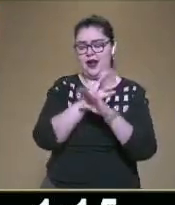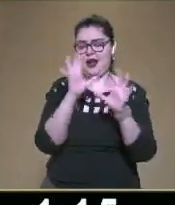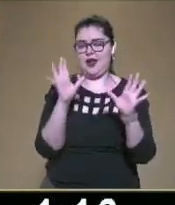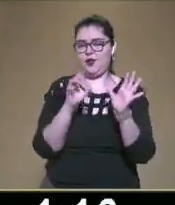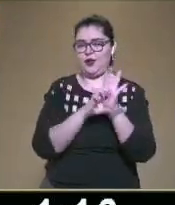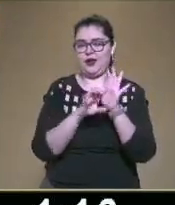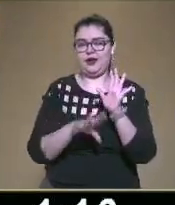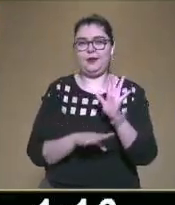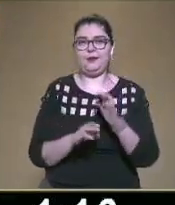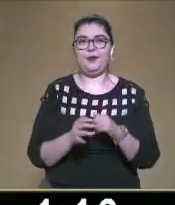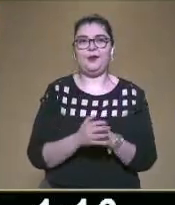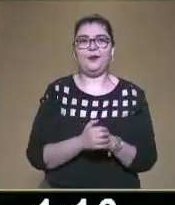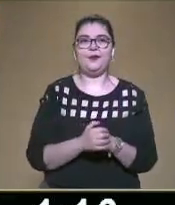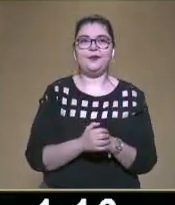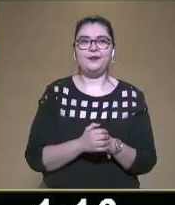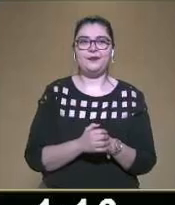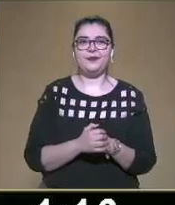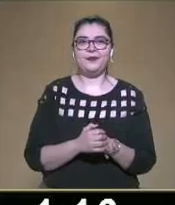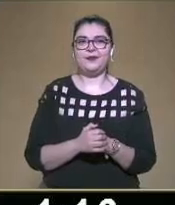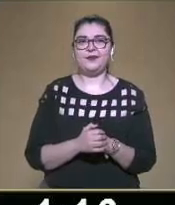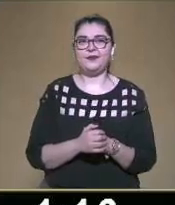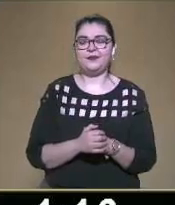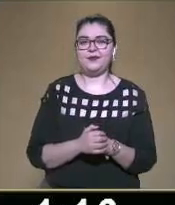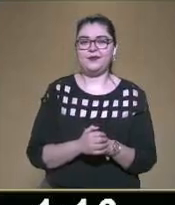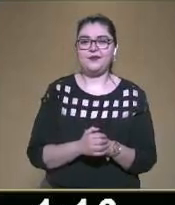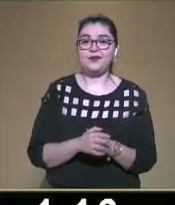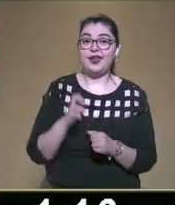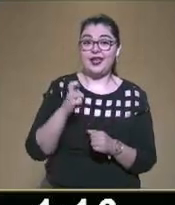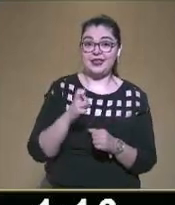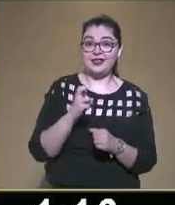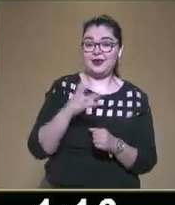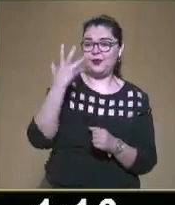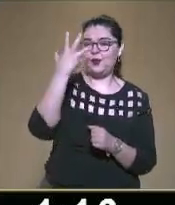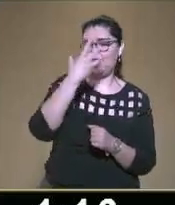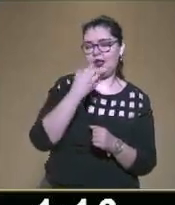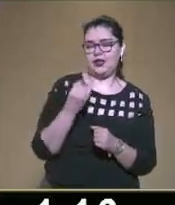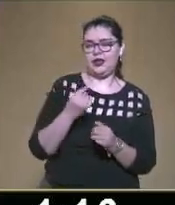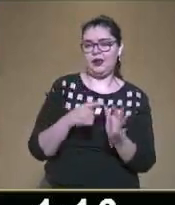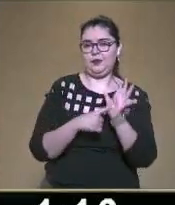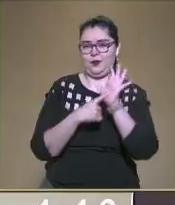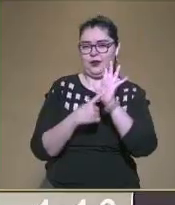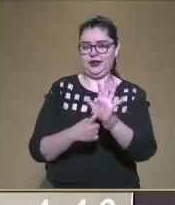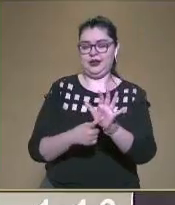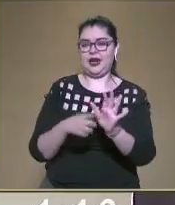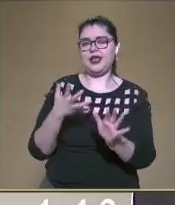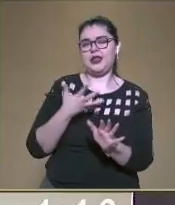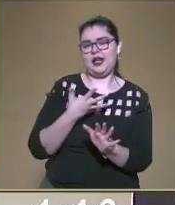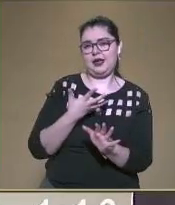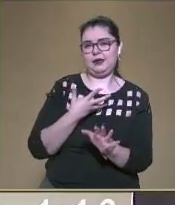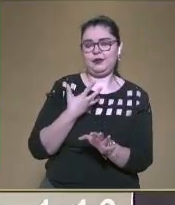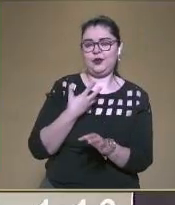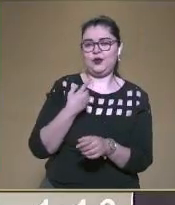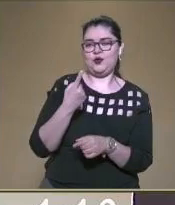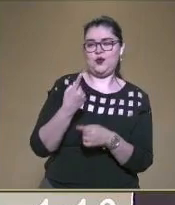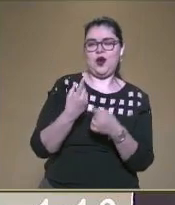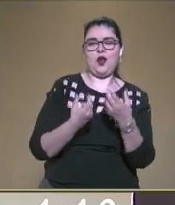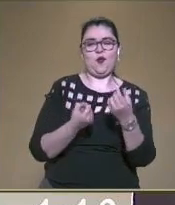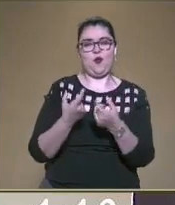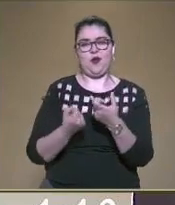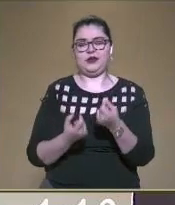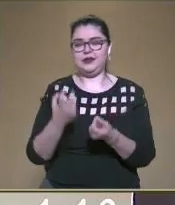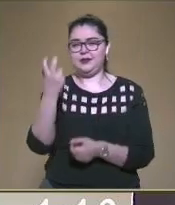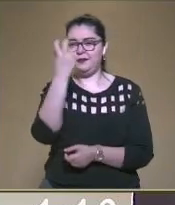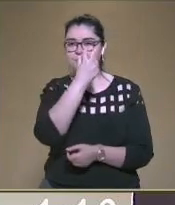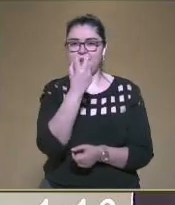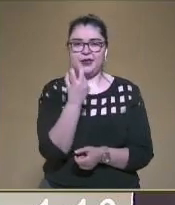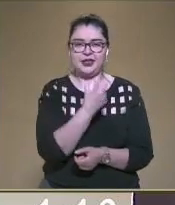haga más fácil al momento de realizar esta bonita representación. Y bueno, aquí traemos unas pizzas, pues, para que sea mejor entendida. Con un ejemplo